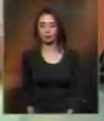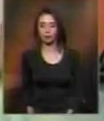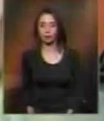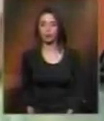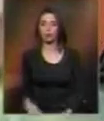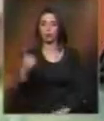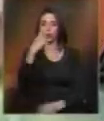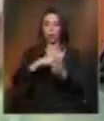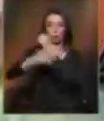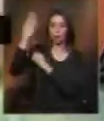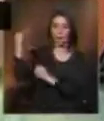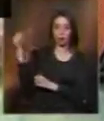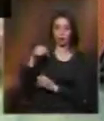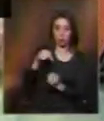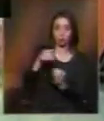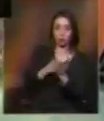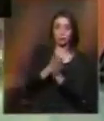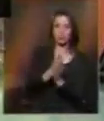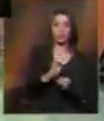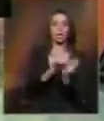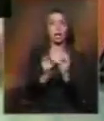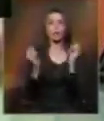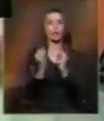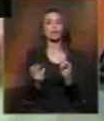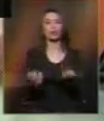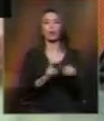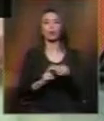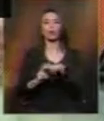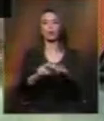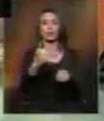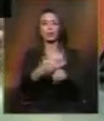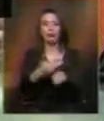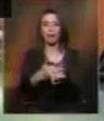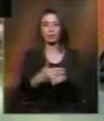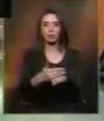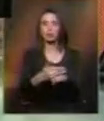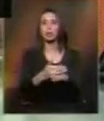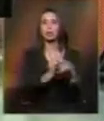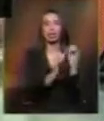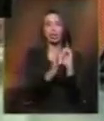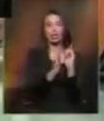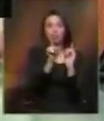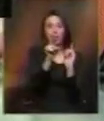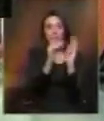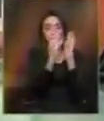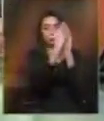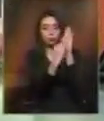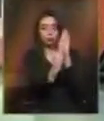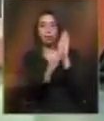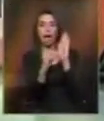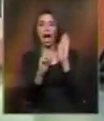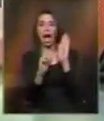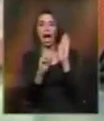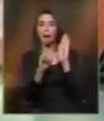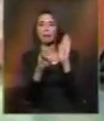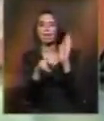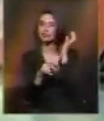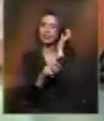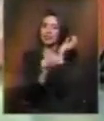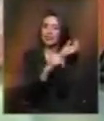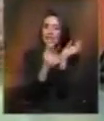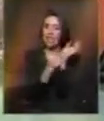Llegaron hace un año y cambiaron la forma de moverse en taxi. Los servicios online que funcionan como aplicaciones en teléfonos